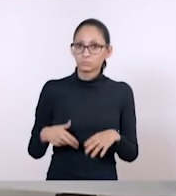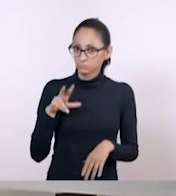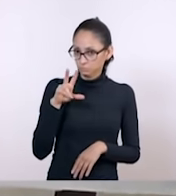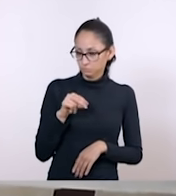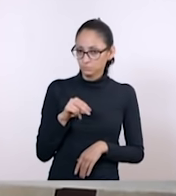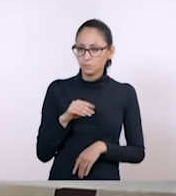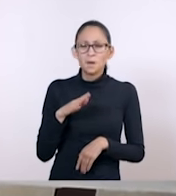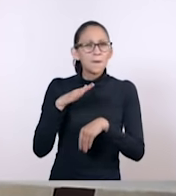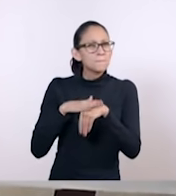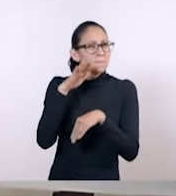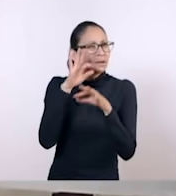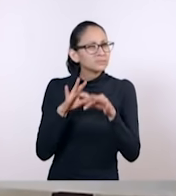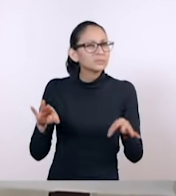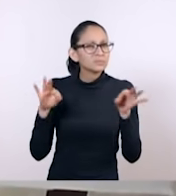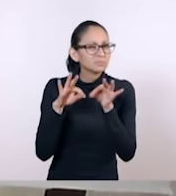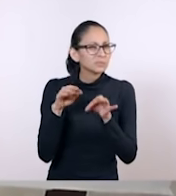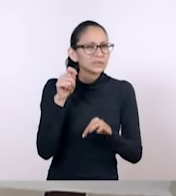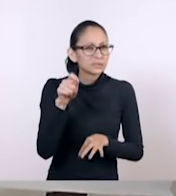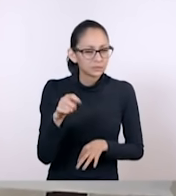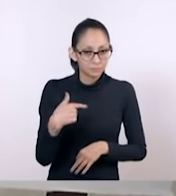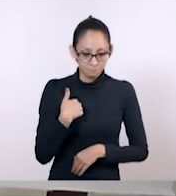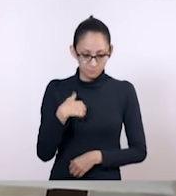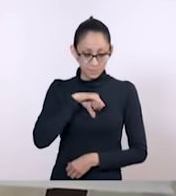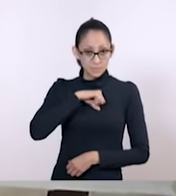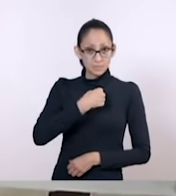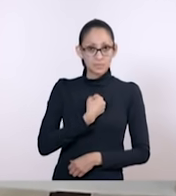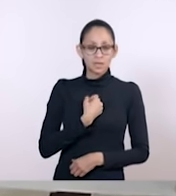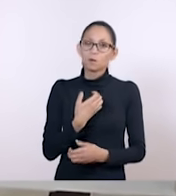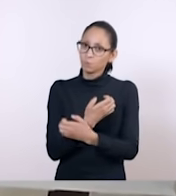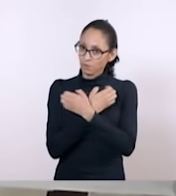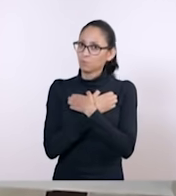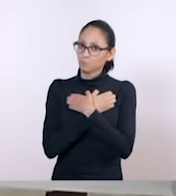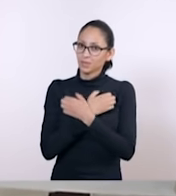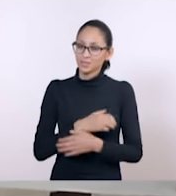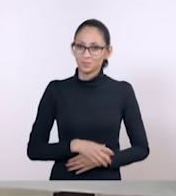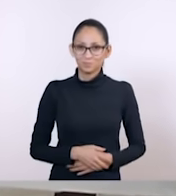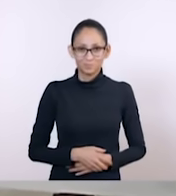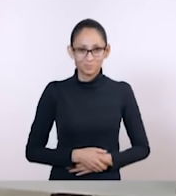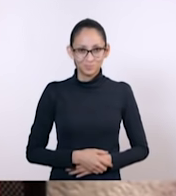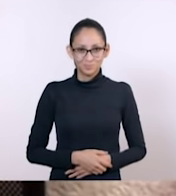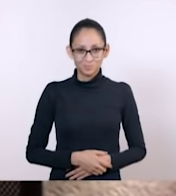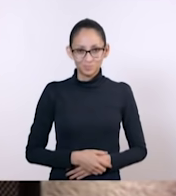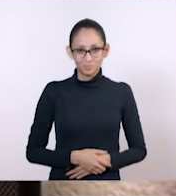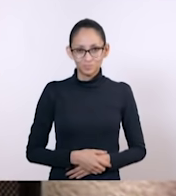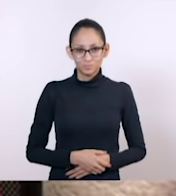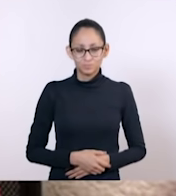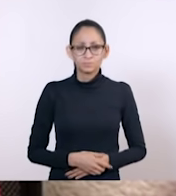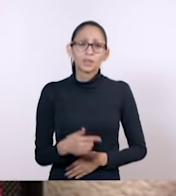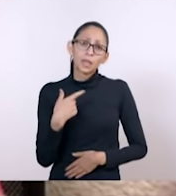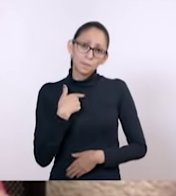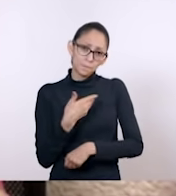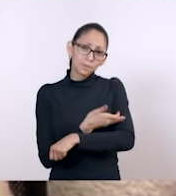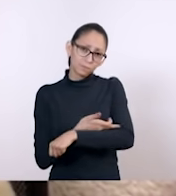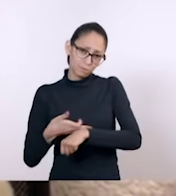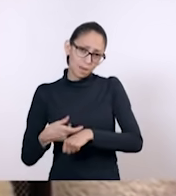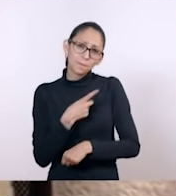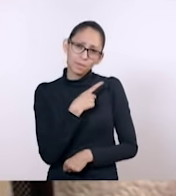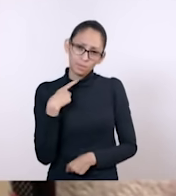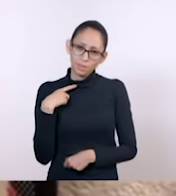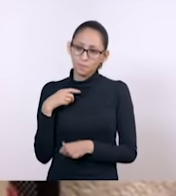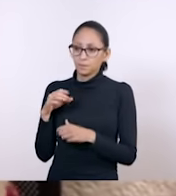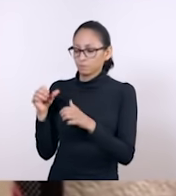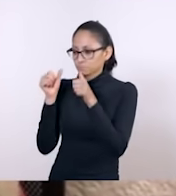Lo más importante es mi salud y mi educación. Mi familia debe